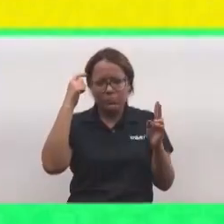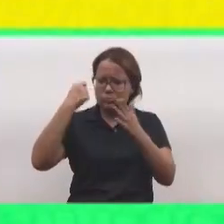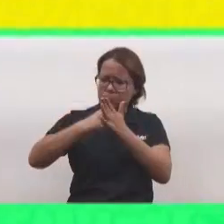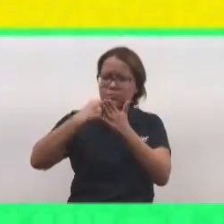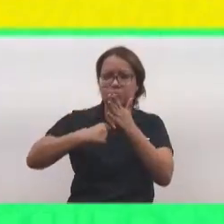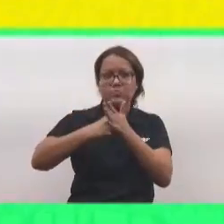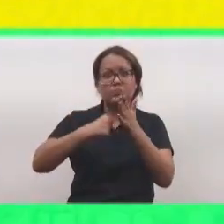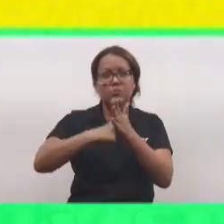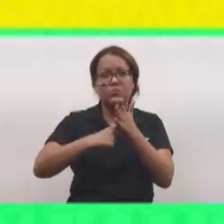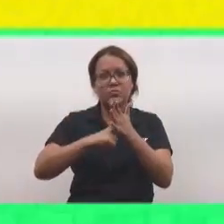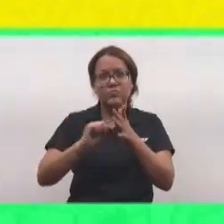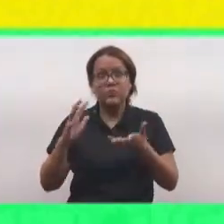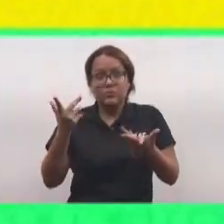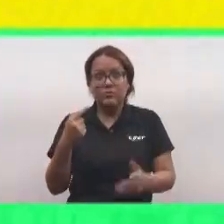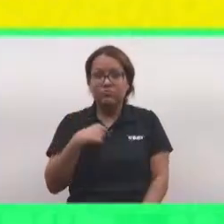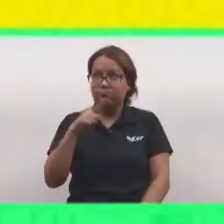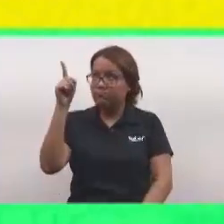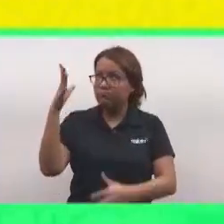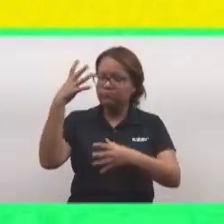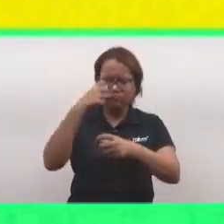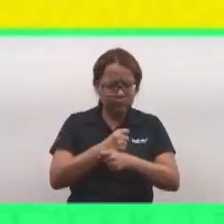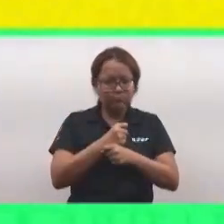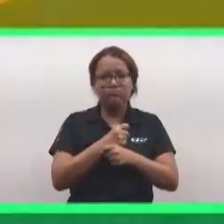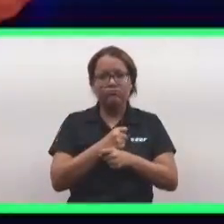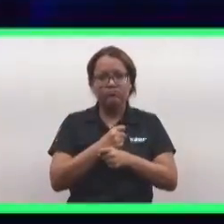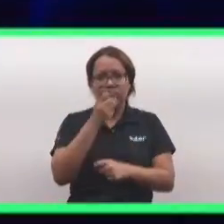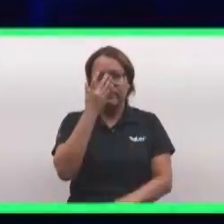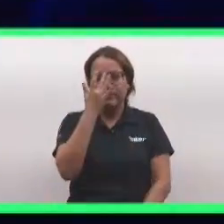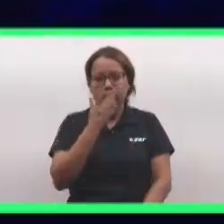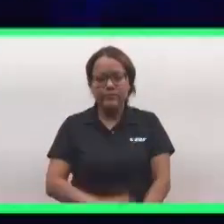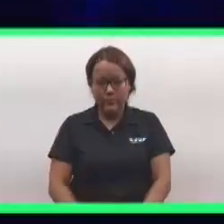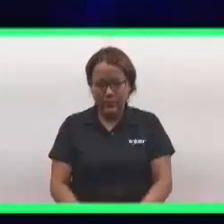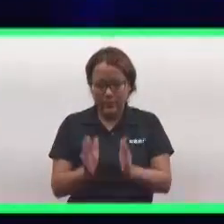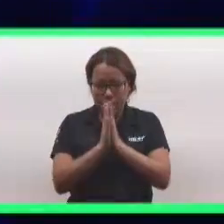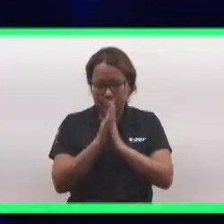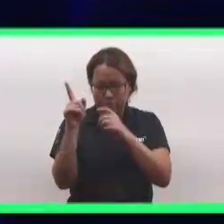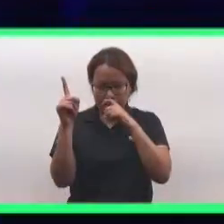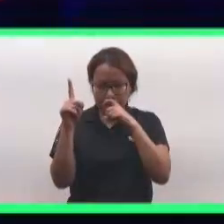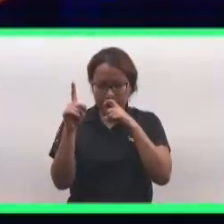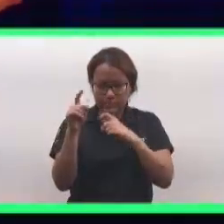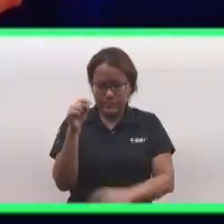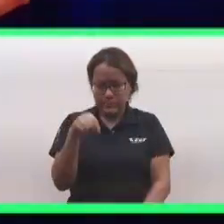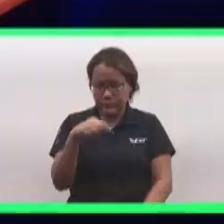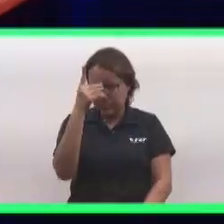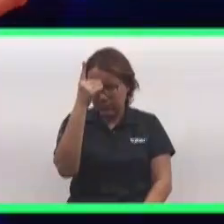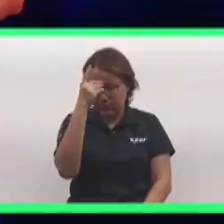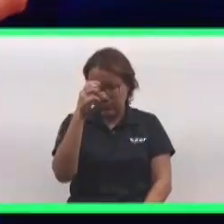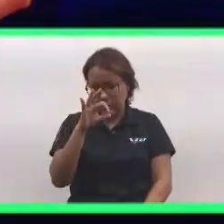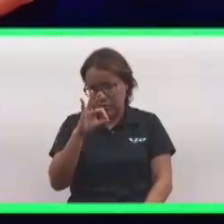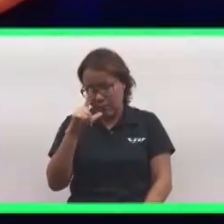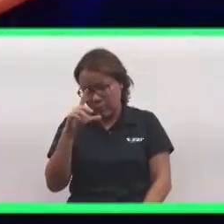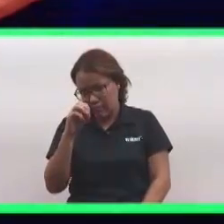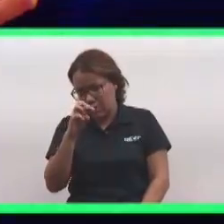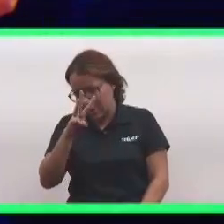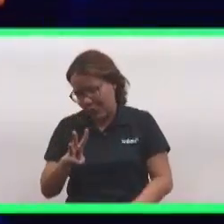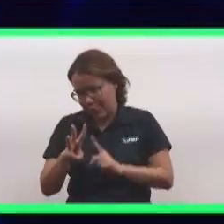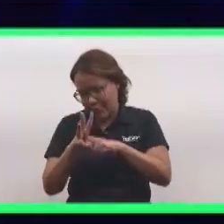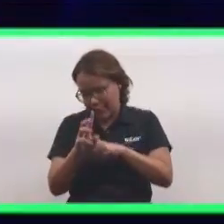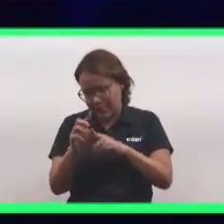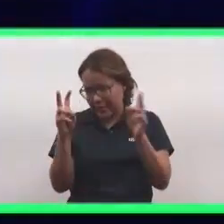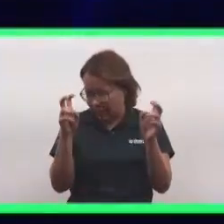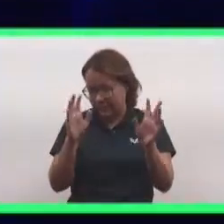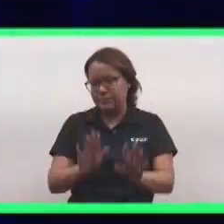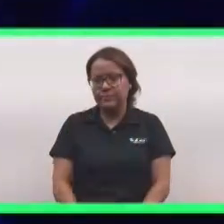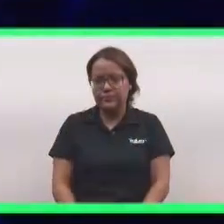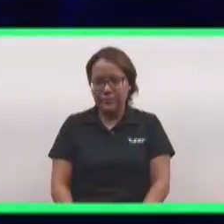persevera, porque en ti ha confiado. Oremos al Señor. Padre, gracias por este domingo con Flow. Gracias porque, a